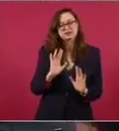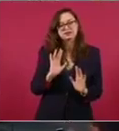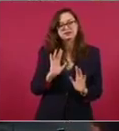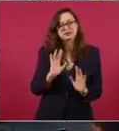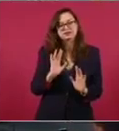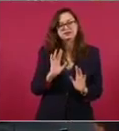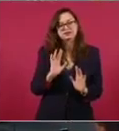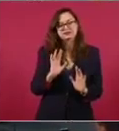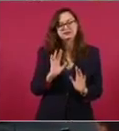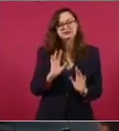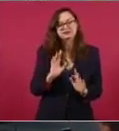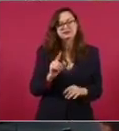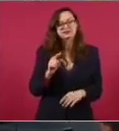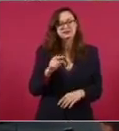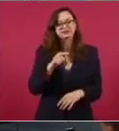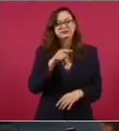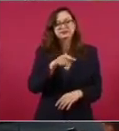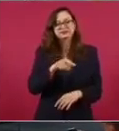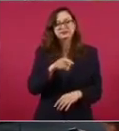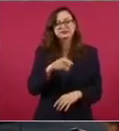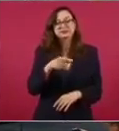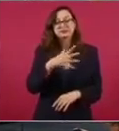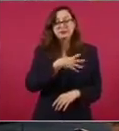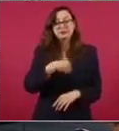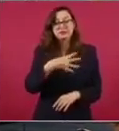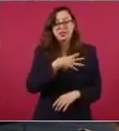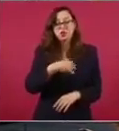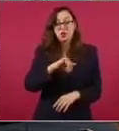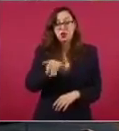y llegó Jesús, mi hijo, y me dijo: